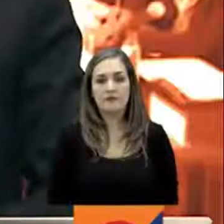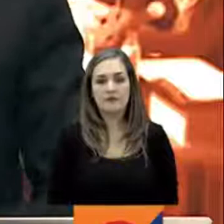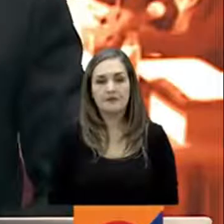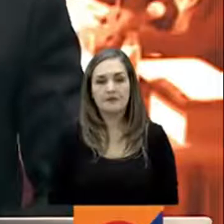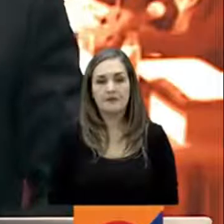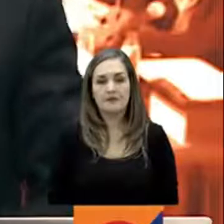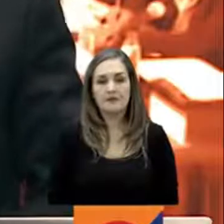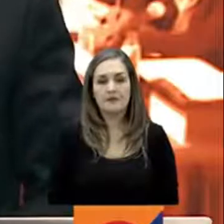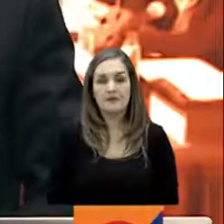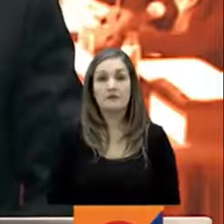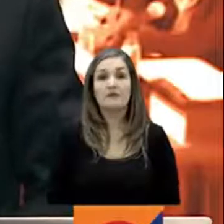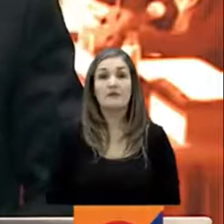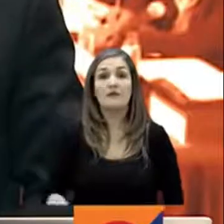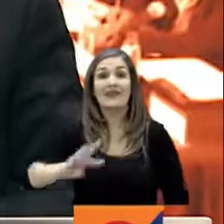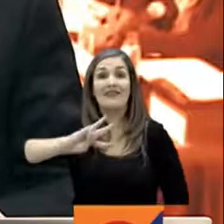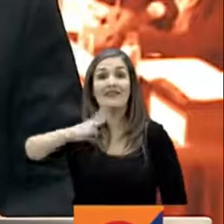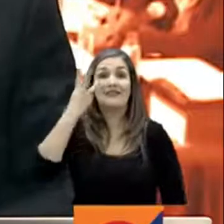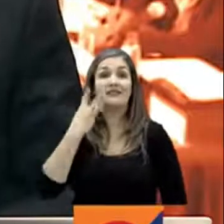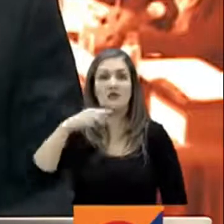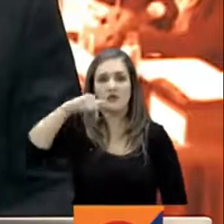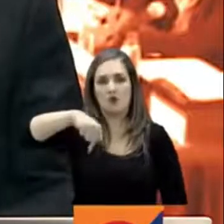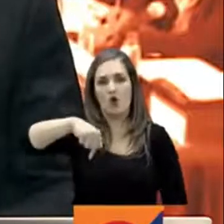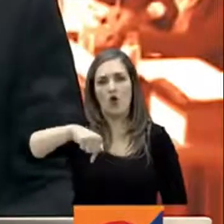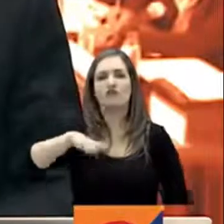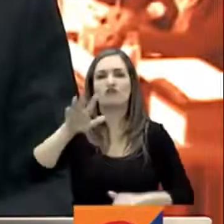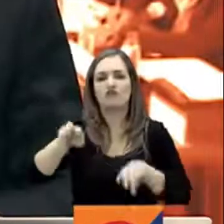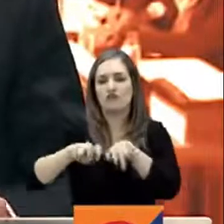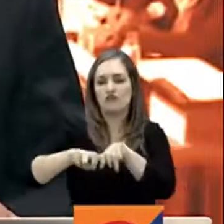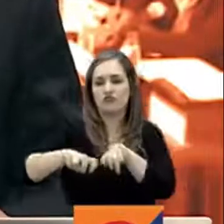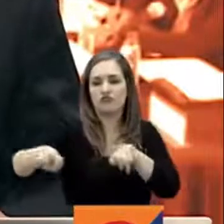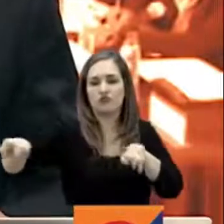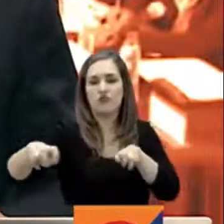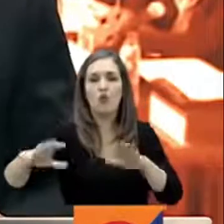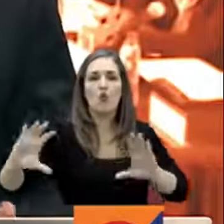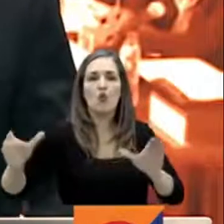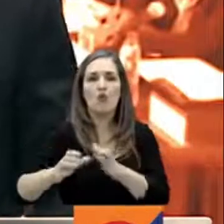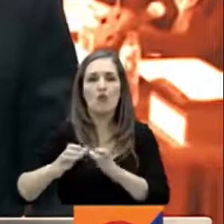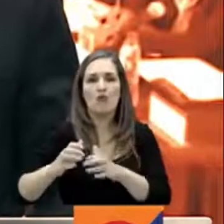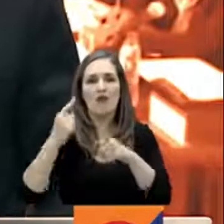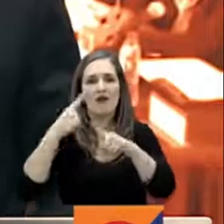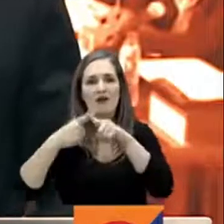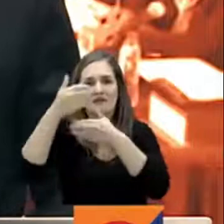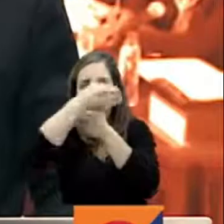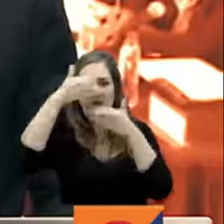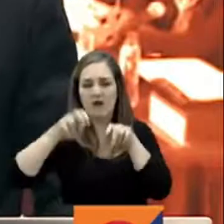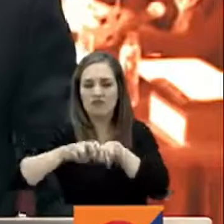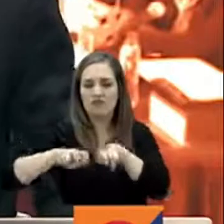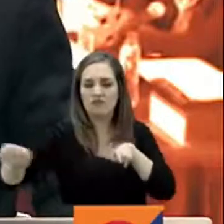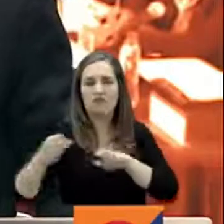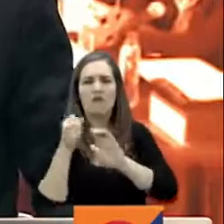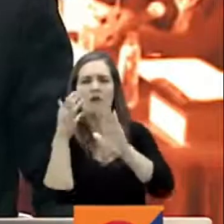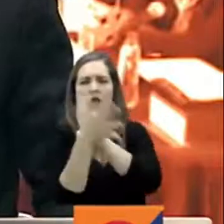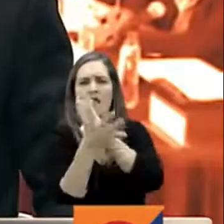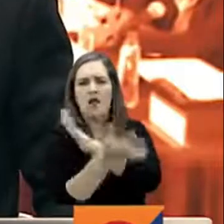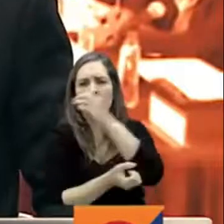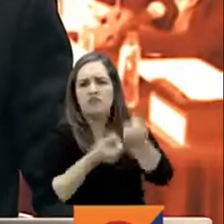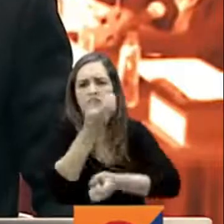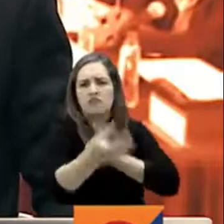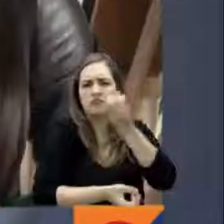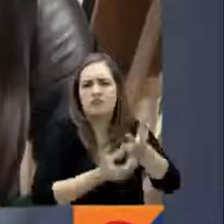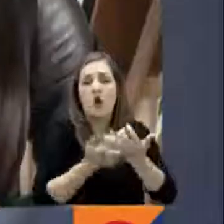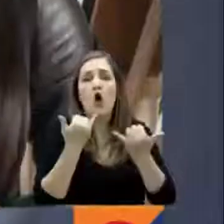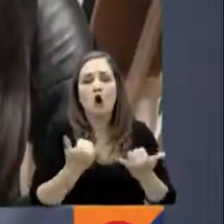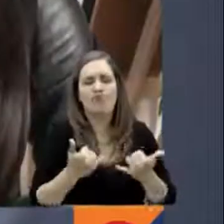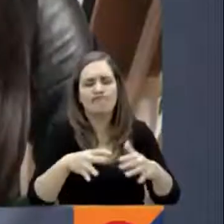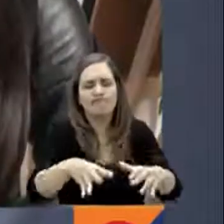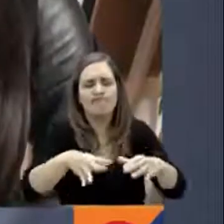Tercer día de audiencias en la JEP, en la que comparecen los integrantes del secretariado de las antiguas FARC. Hoy reconocieron delitos sexuales